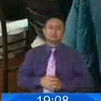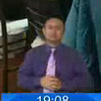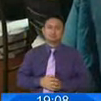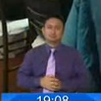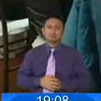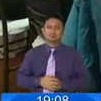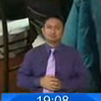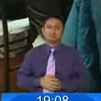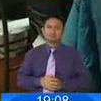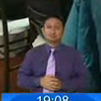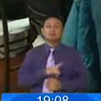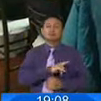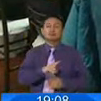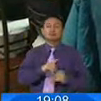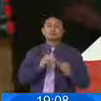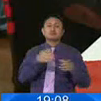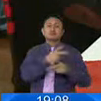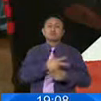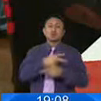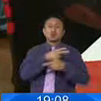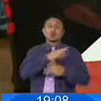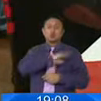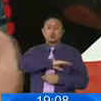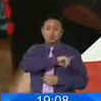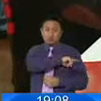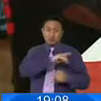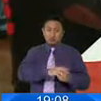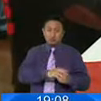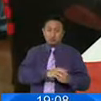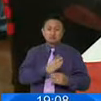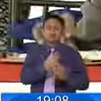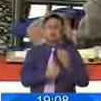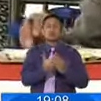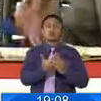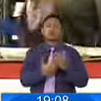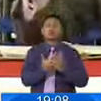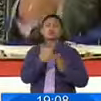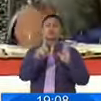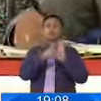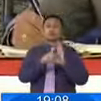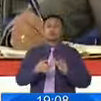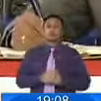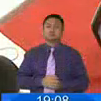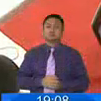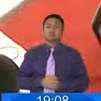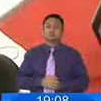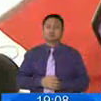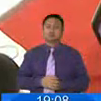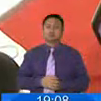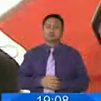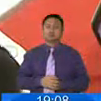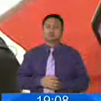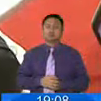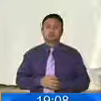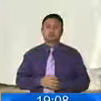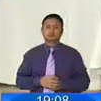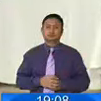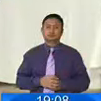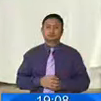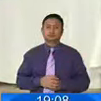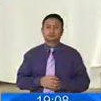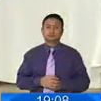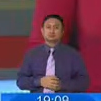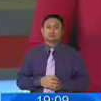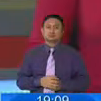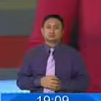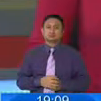serán analizados en el Consejo Metropolitano para la creación de una ordenanza, informó Priscila